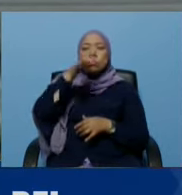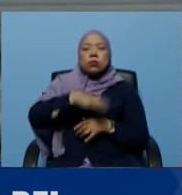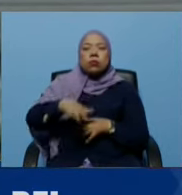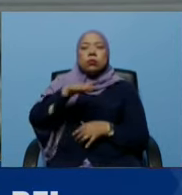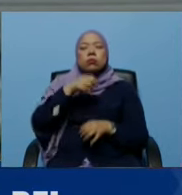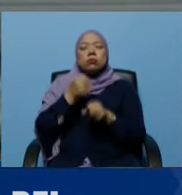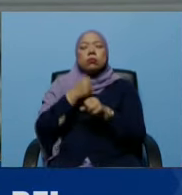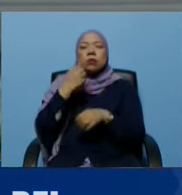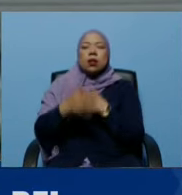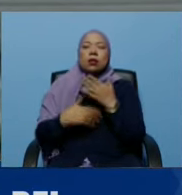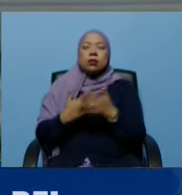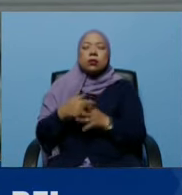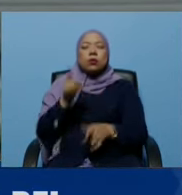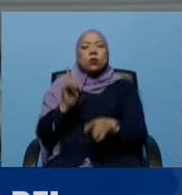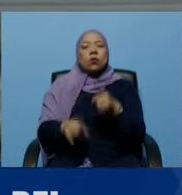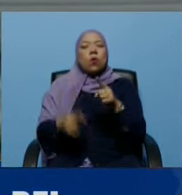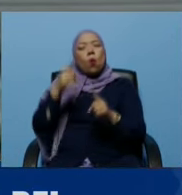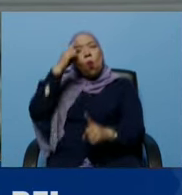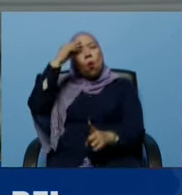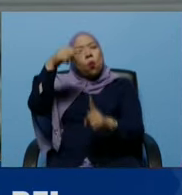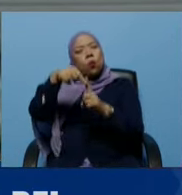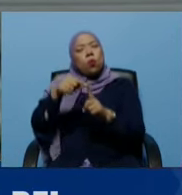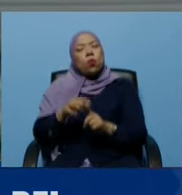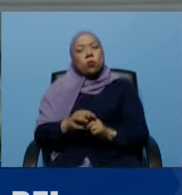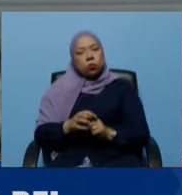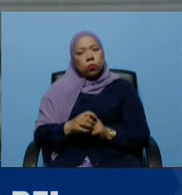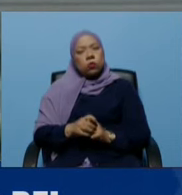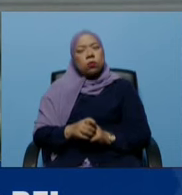futuro? Hemos logrado